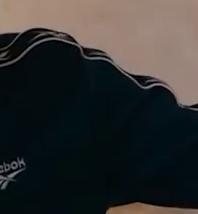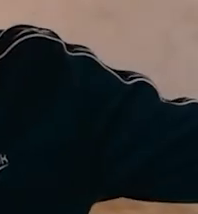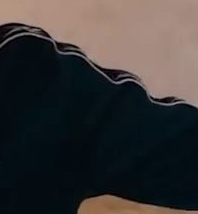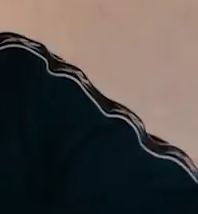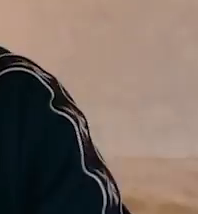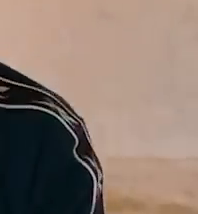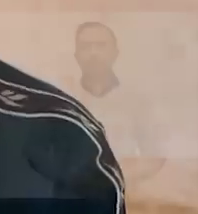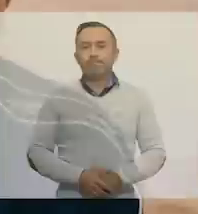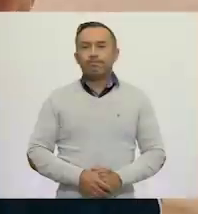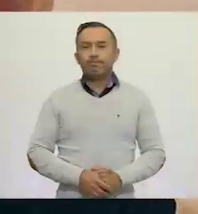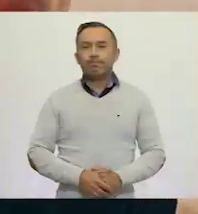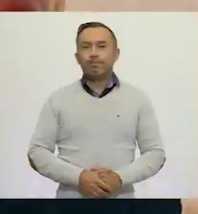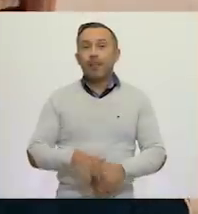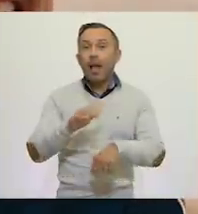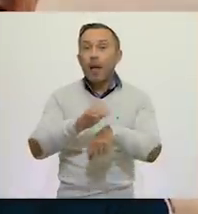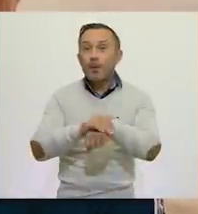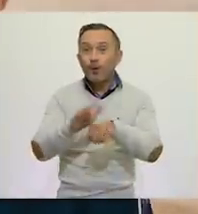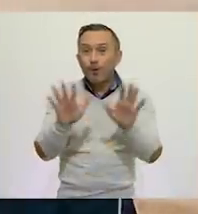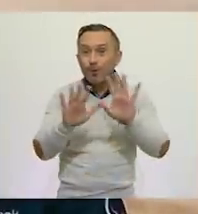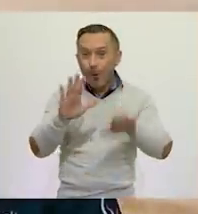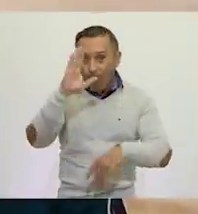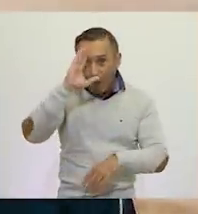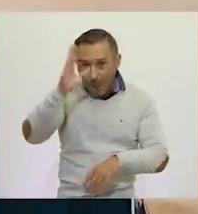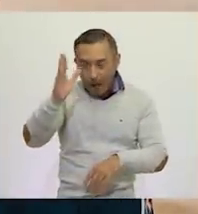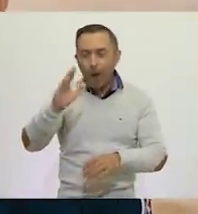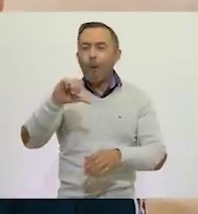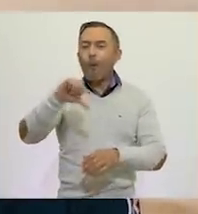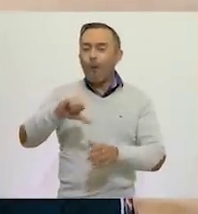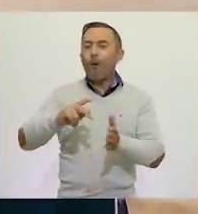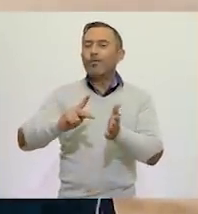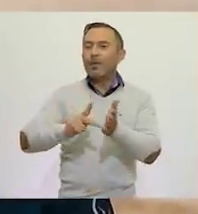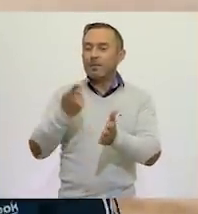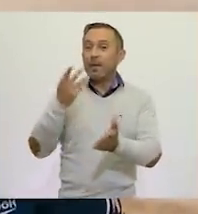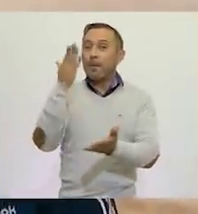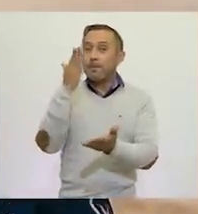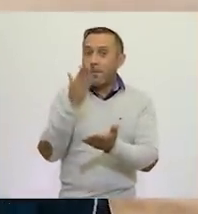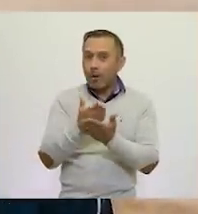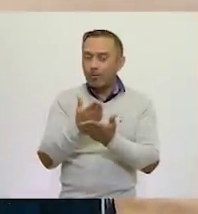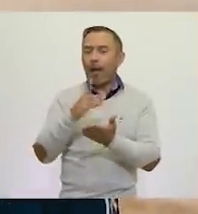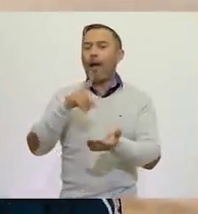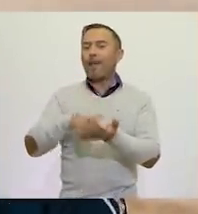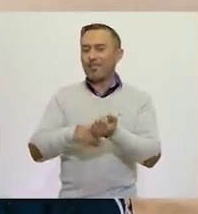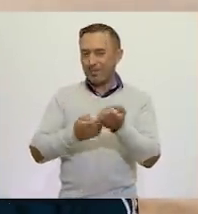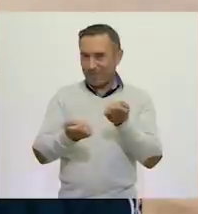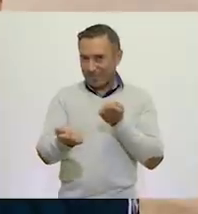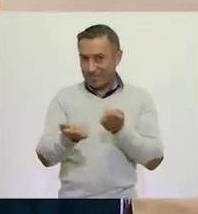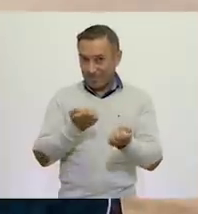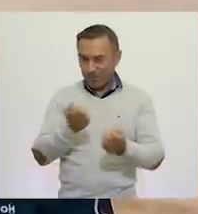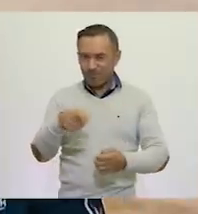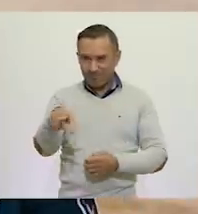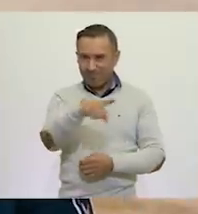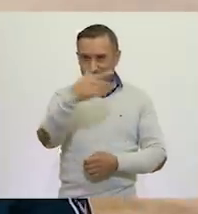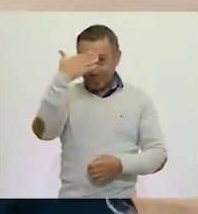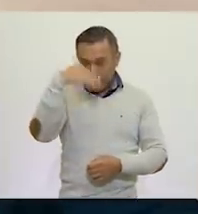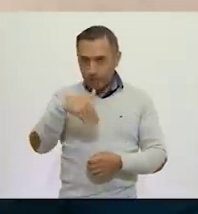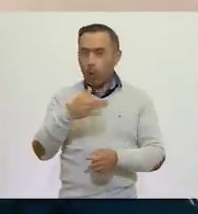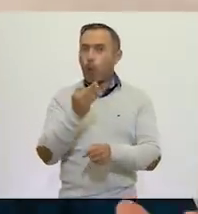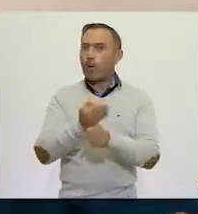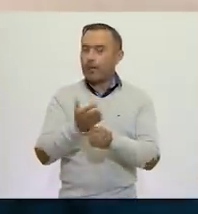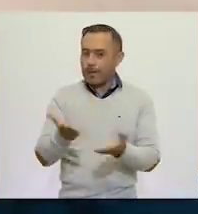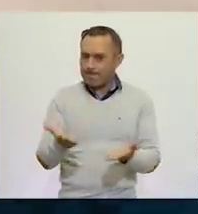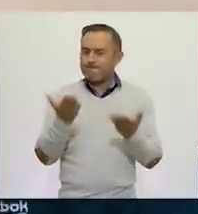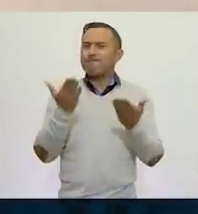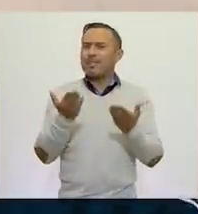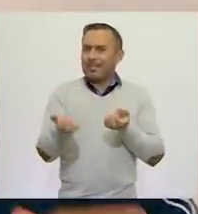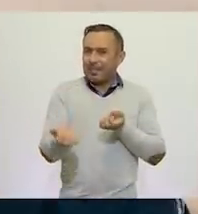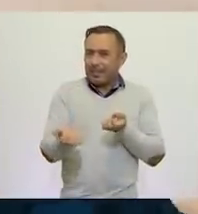Hola amigos, estamos de nuevo en esta pausa activa, así que ya saben, a ejercitarse, a